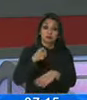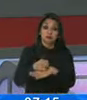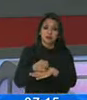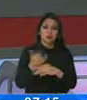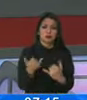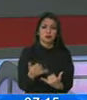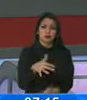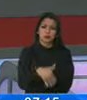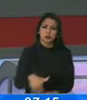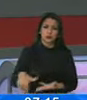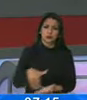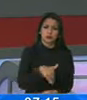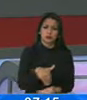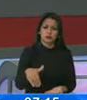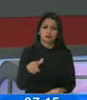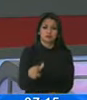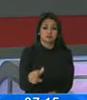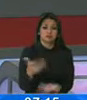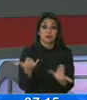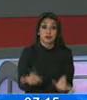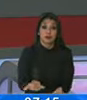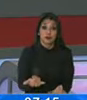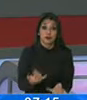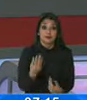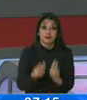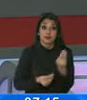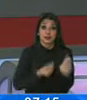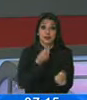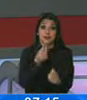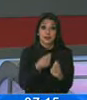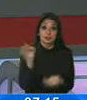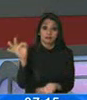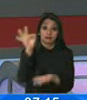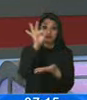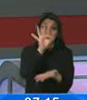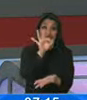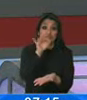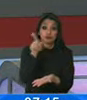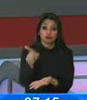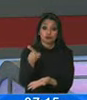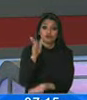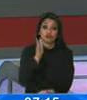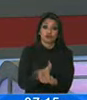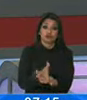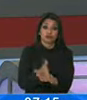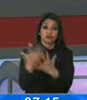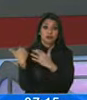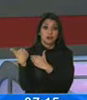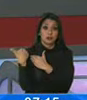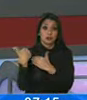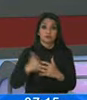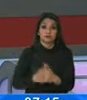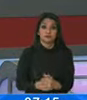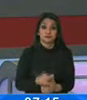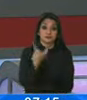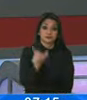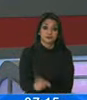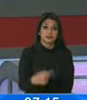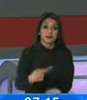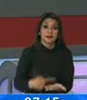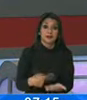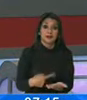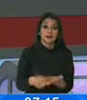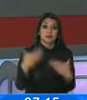la interrogante: ¿cuál sería el escenario más probable para definir el cese definitivo de su cargo? Un analista político y un